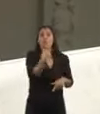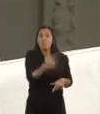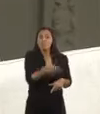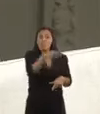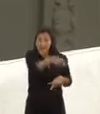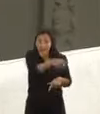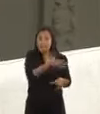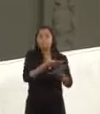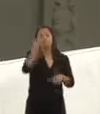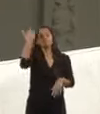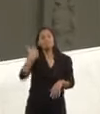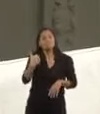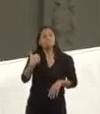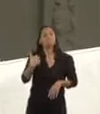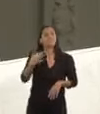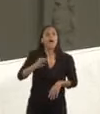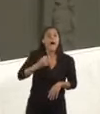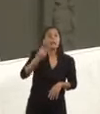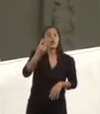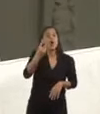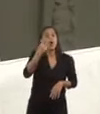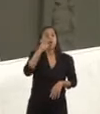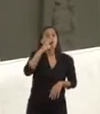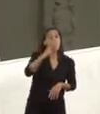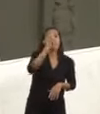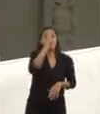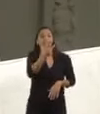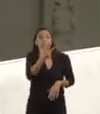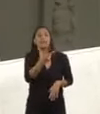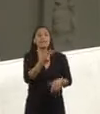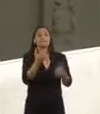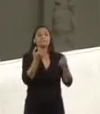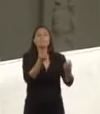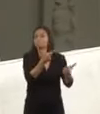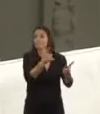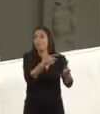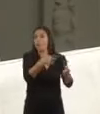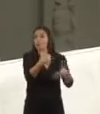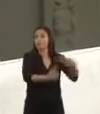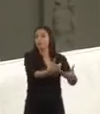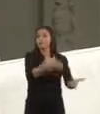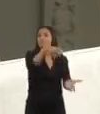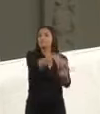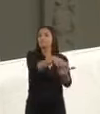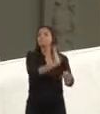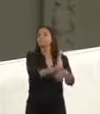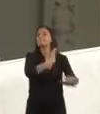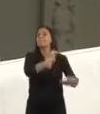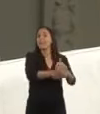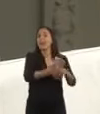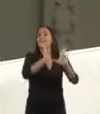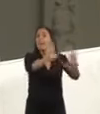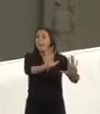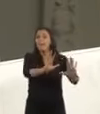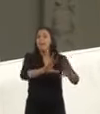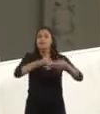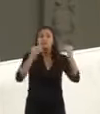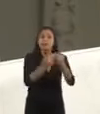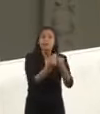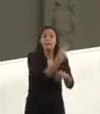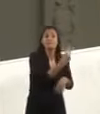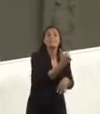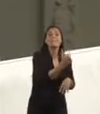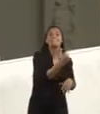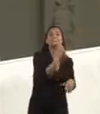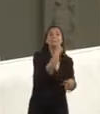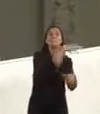en el mes de julio y agosto del año 2023 recibió alimentos secos Más allá de esto con la constancia de que solo 26 comedores a